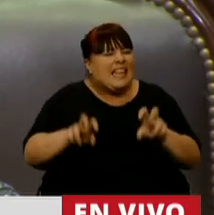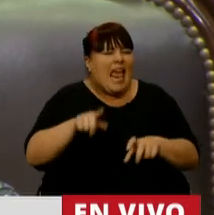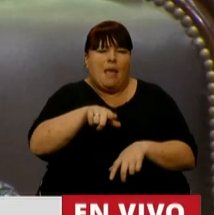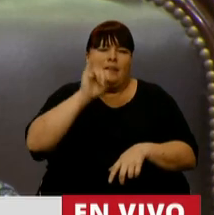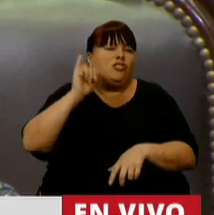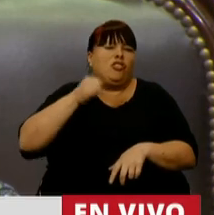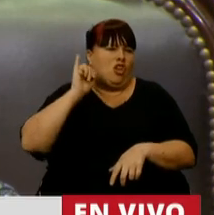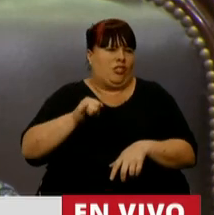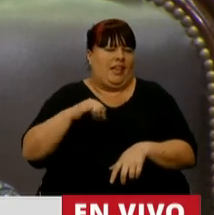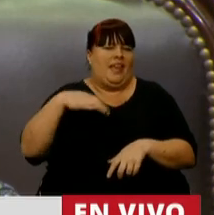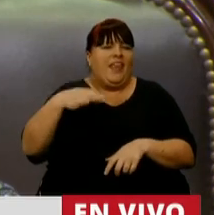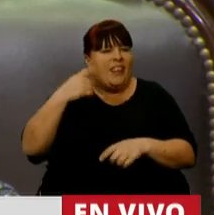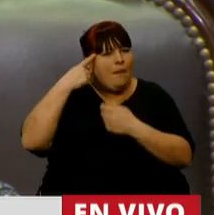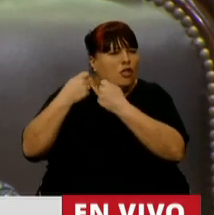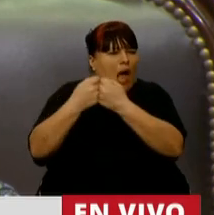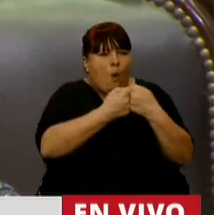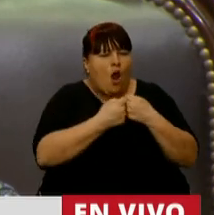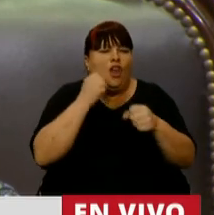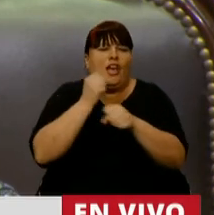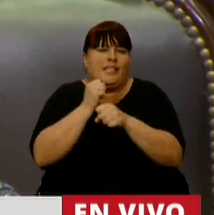sin lugar a dudas, tenemos para acordar y para